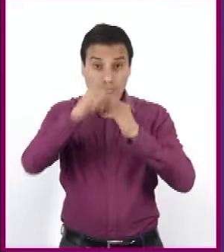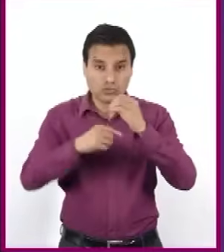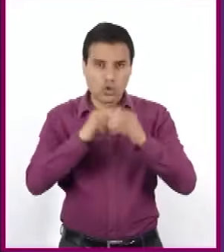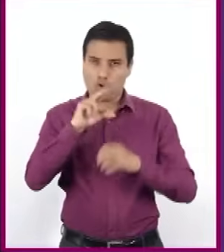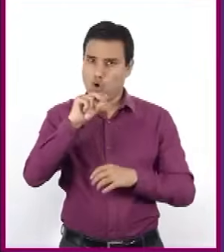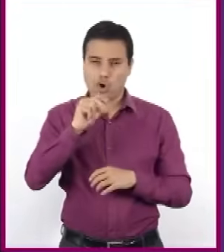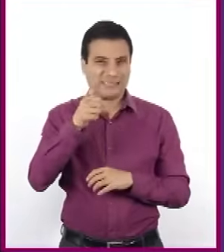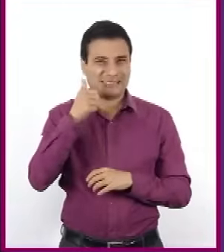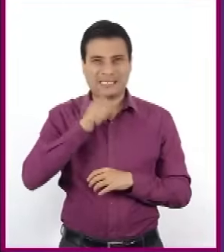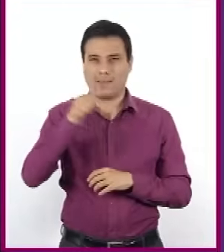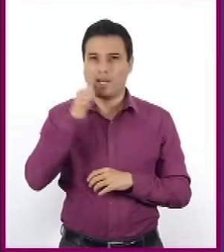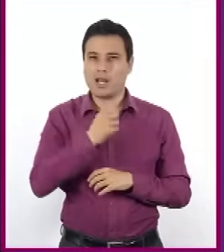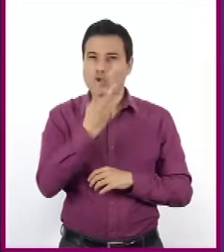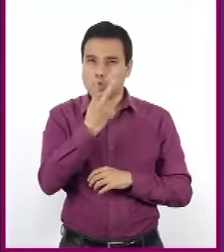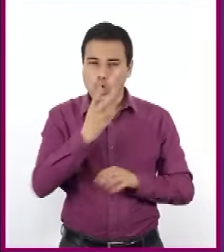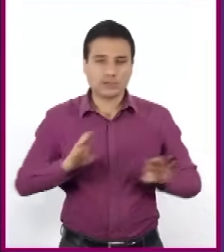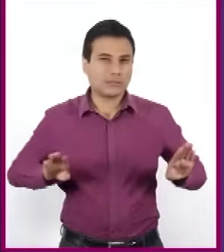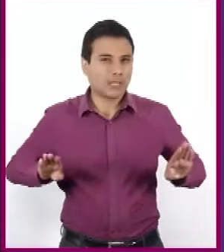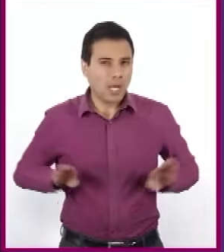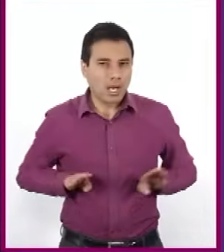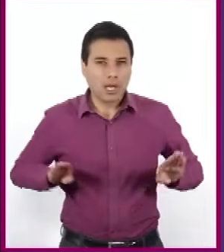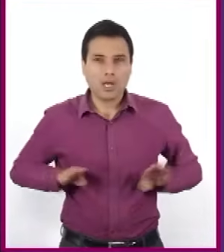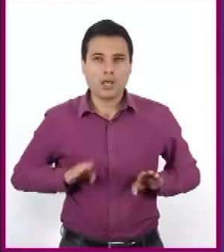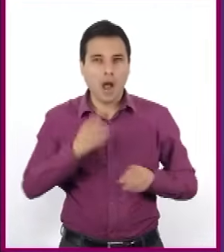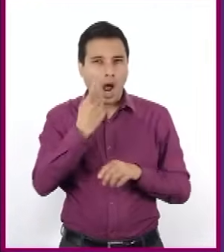de átomos o moléculas diatómicas.